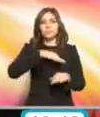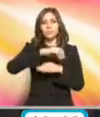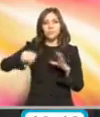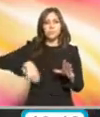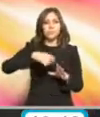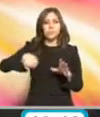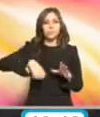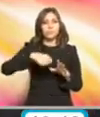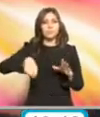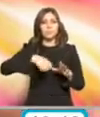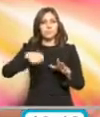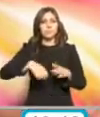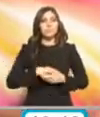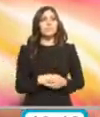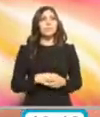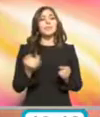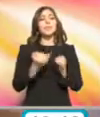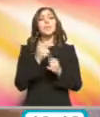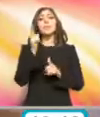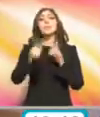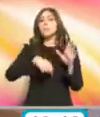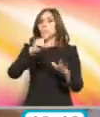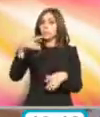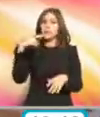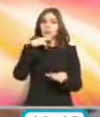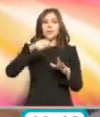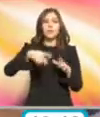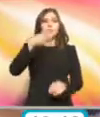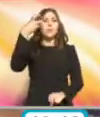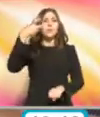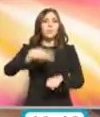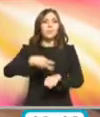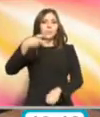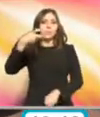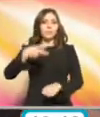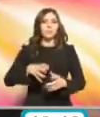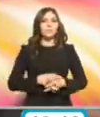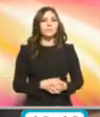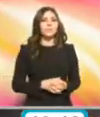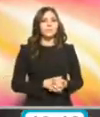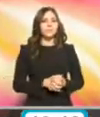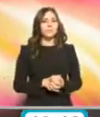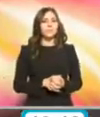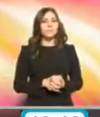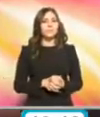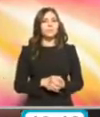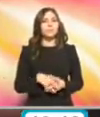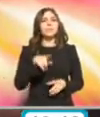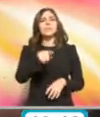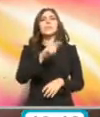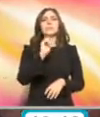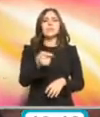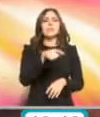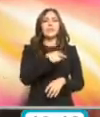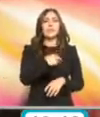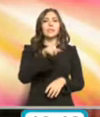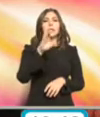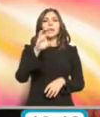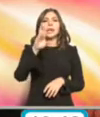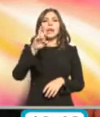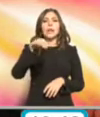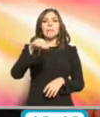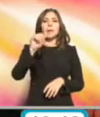lo vamos a Con ganitas también. Oye, está duro. Sí. es Échale que ya- ¿Este qué es crema de chantilly? No, crema